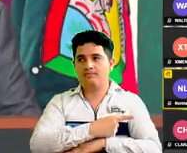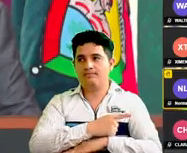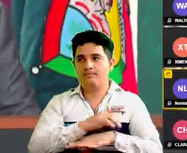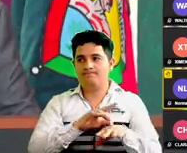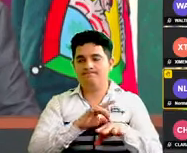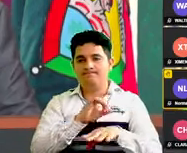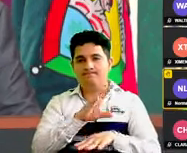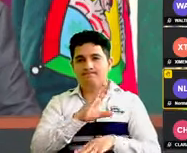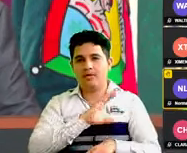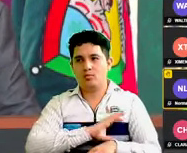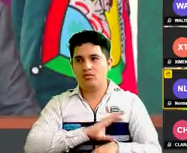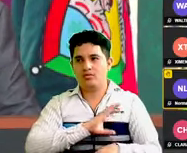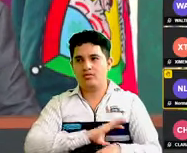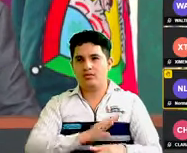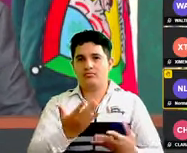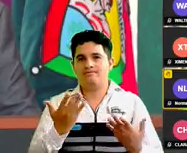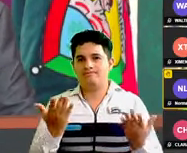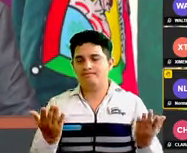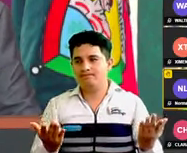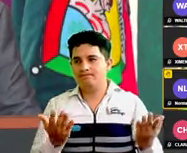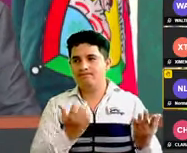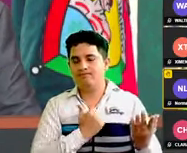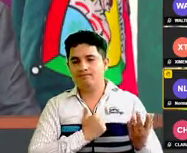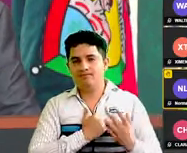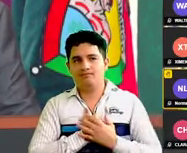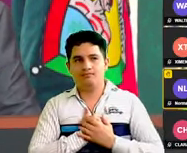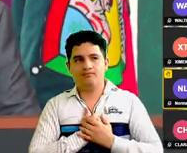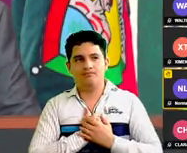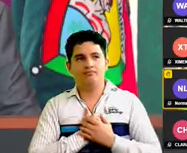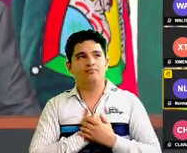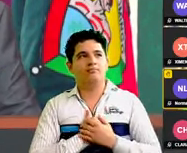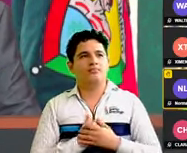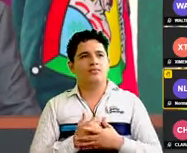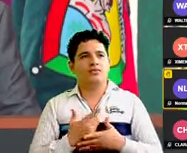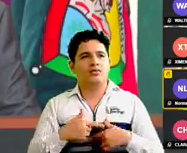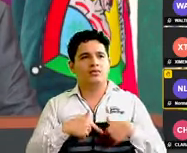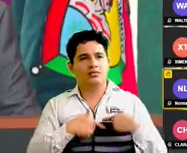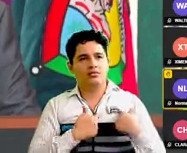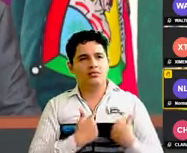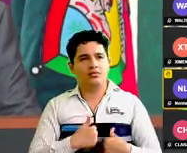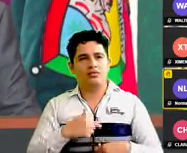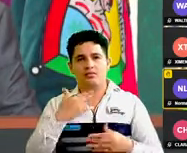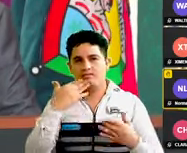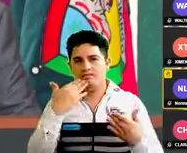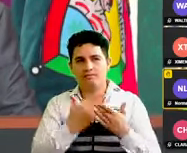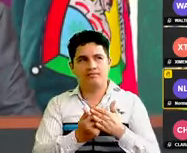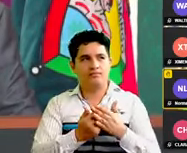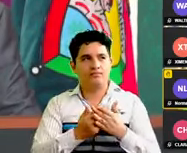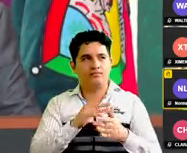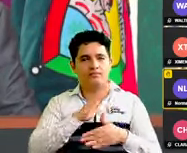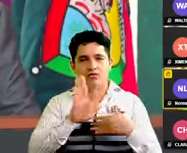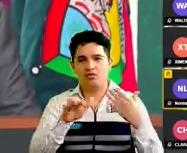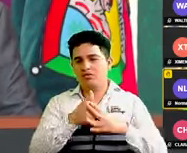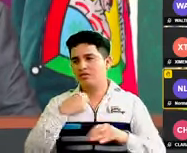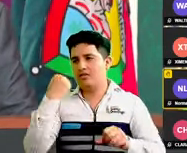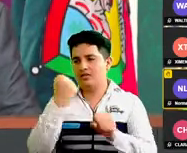municipalidad. Desde lo más profundo de mi corazón, gracias por todo ese